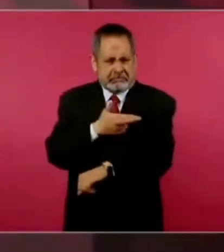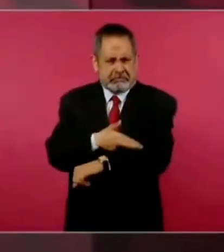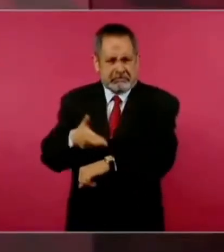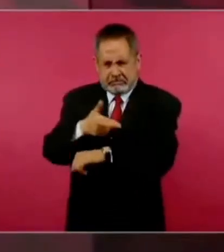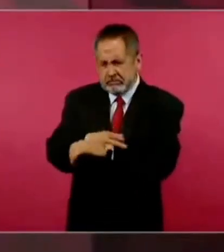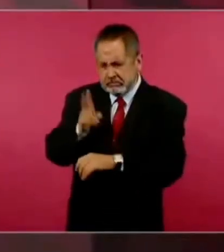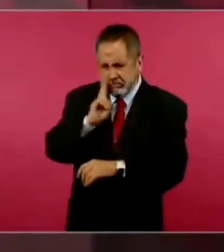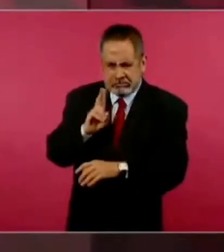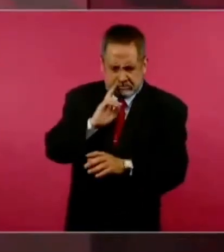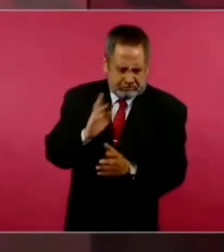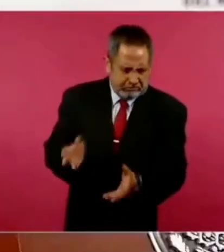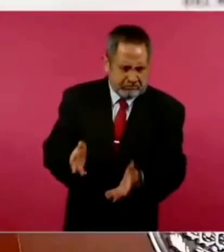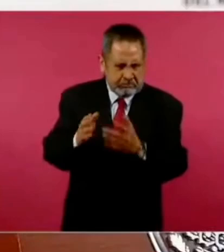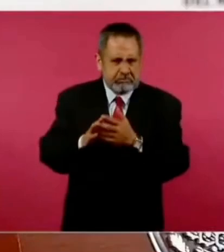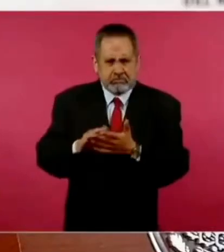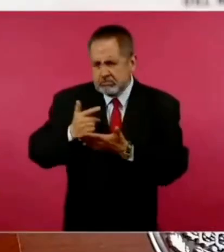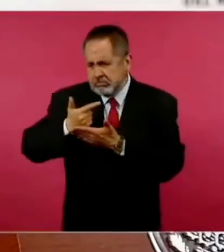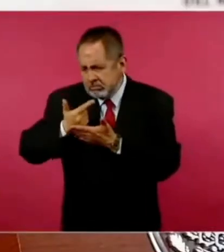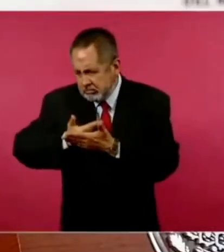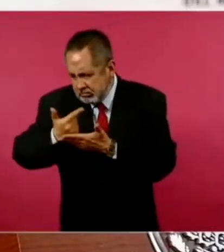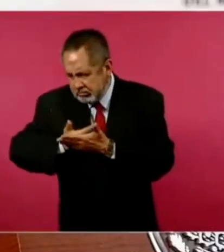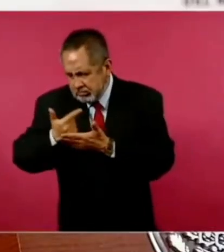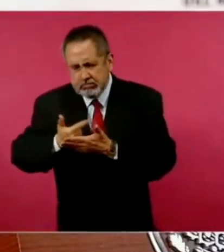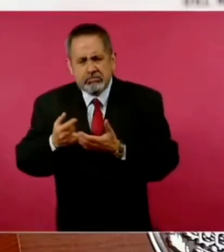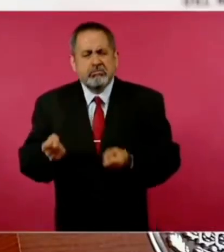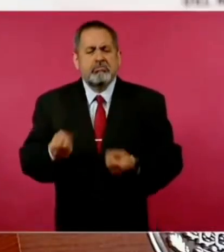la posibilidad de contar los votos,